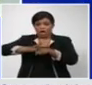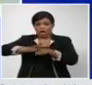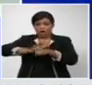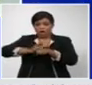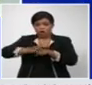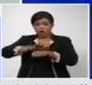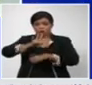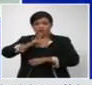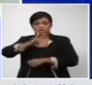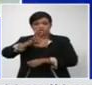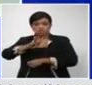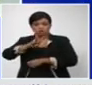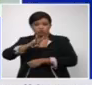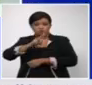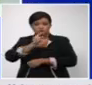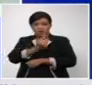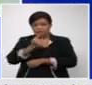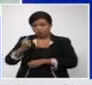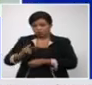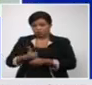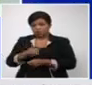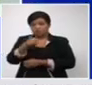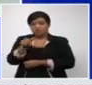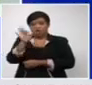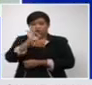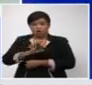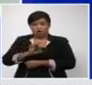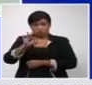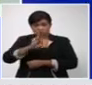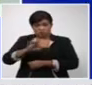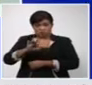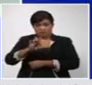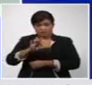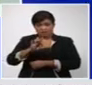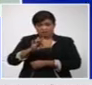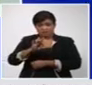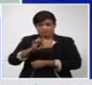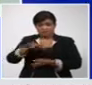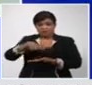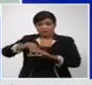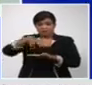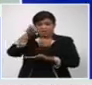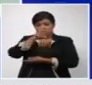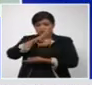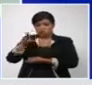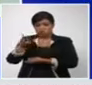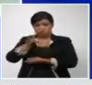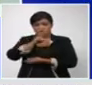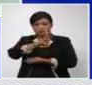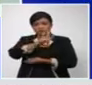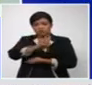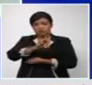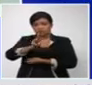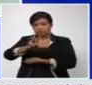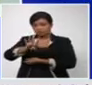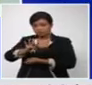cada uno. 10 de octubre, Plaza de la Revolución con 34 cada